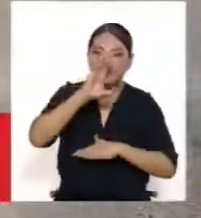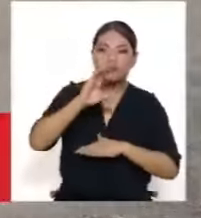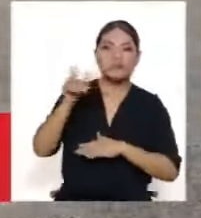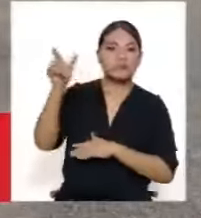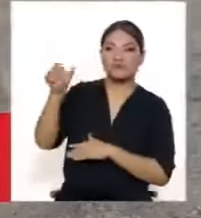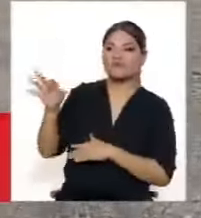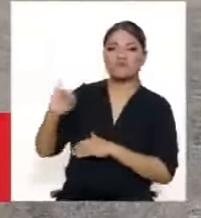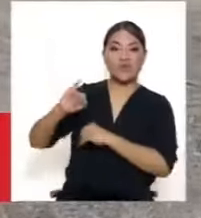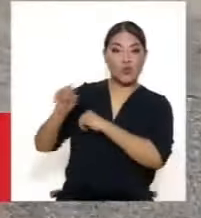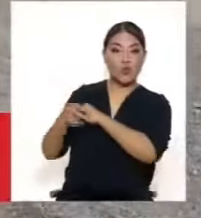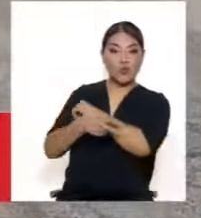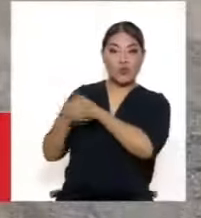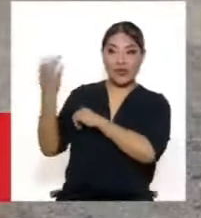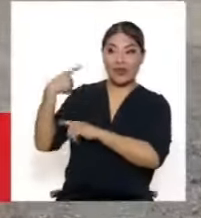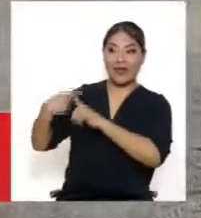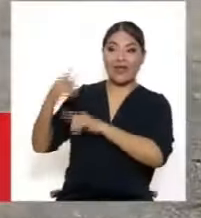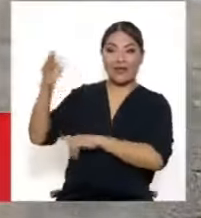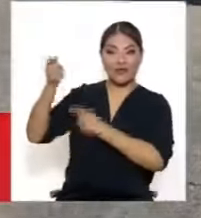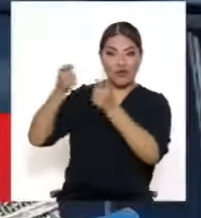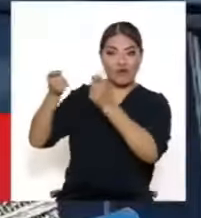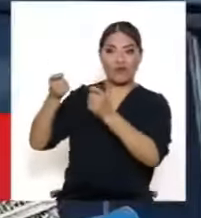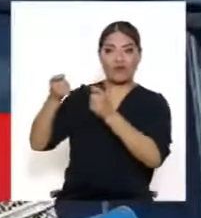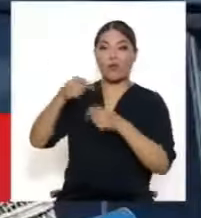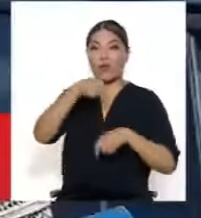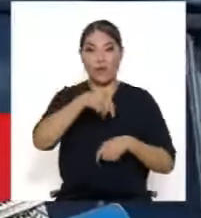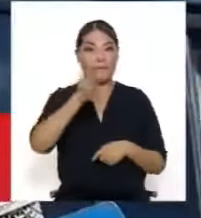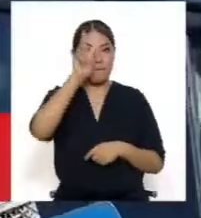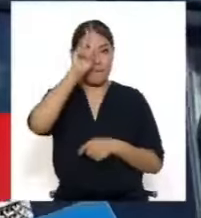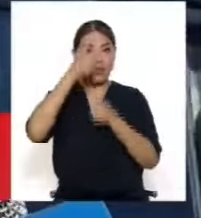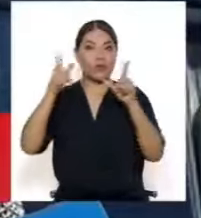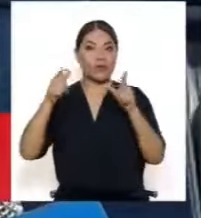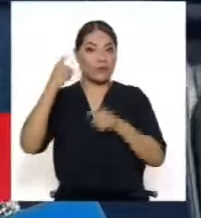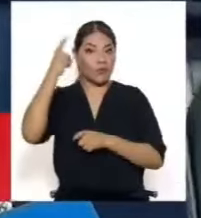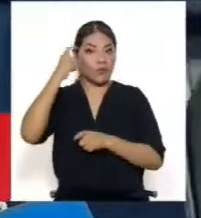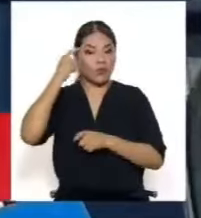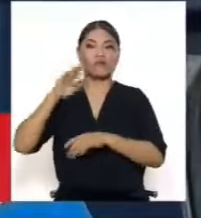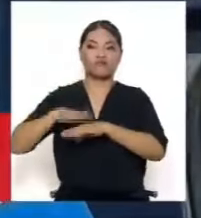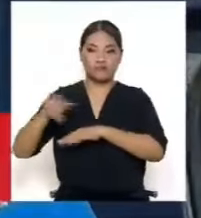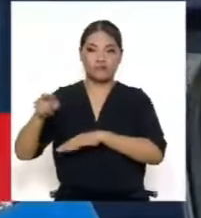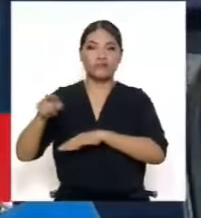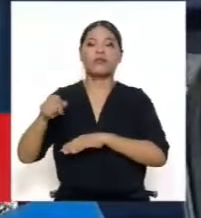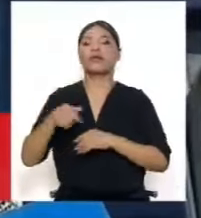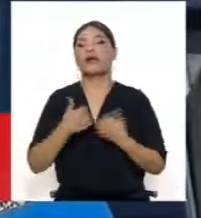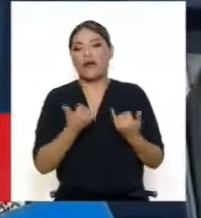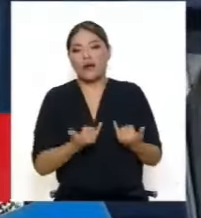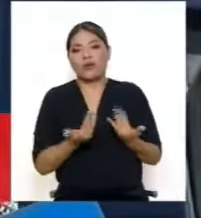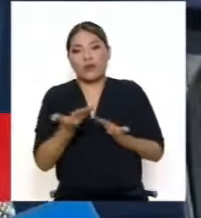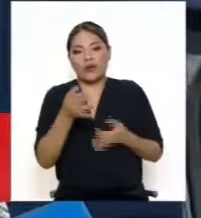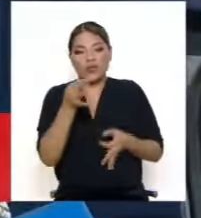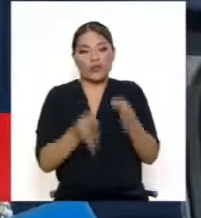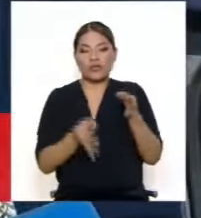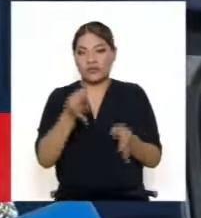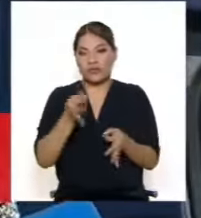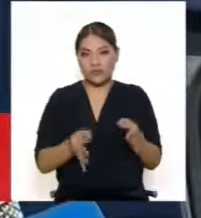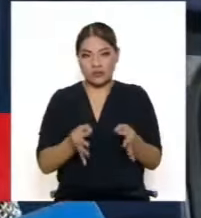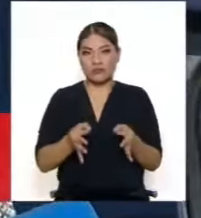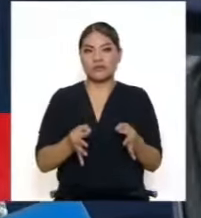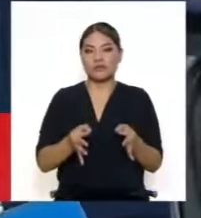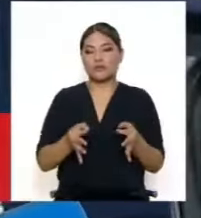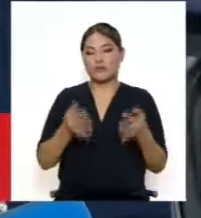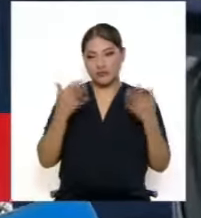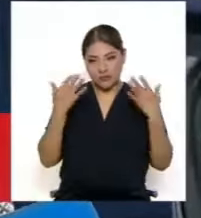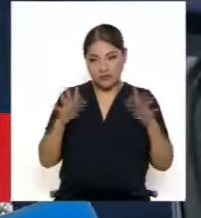de jun y tambi per de allanamiento judicial se